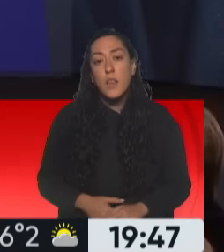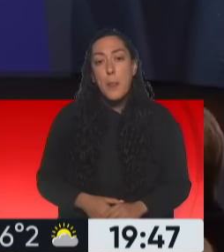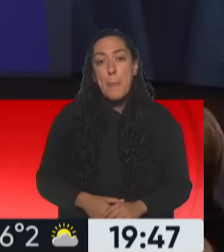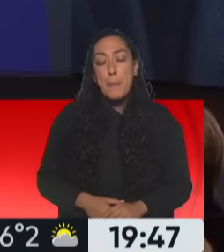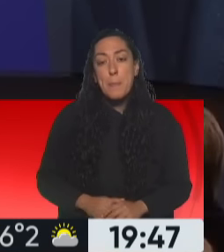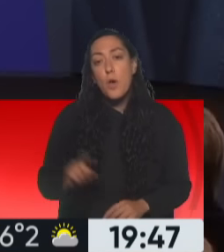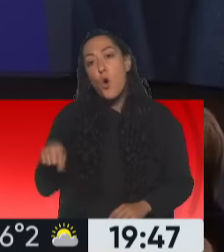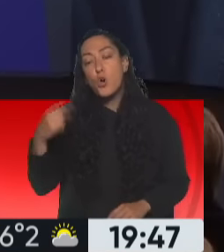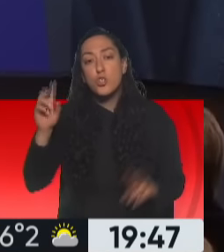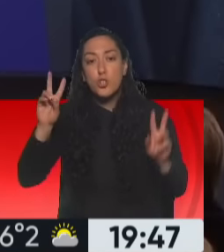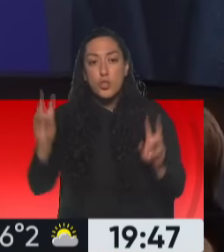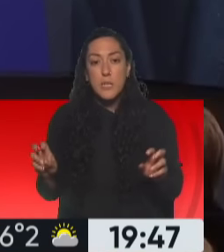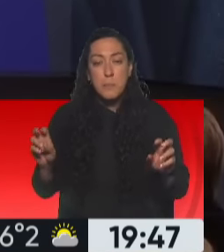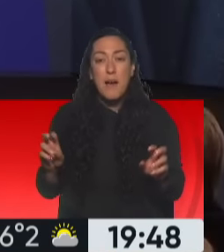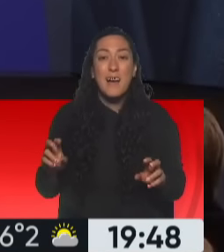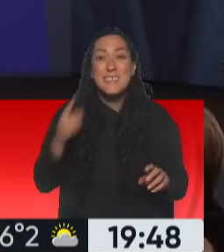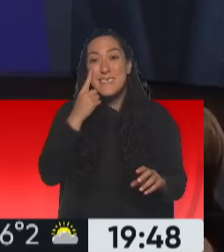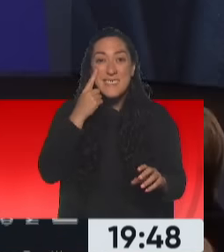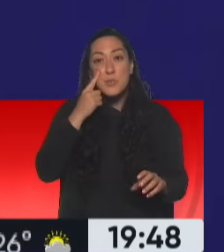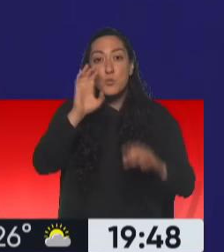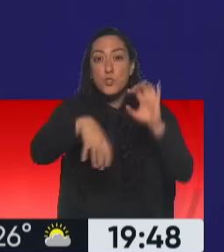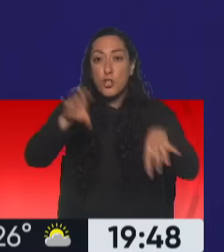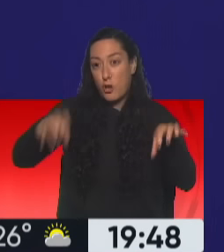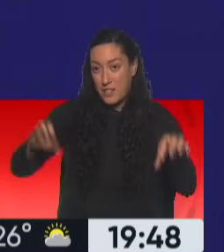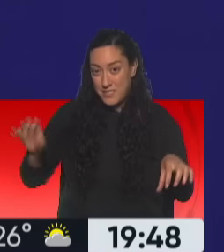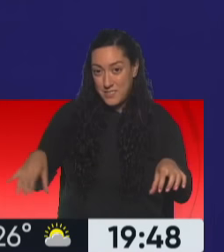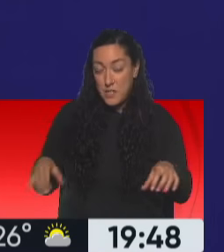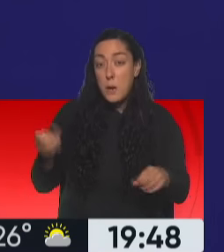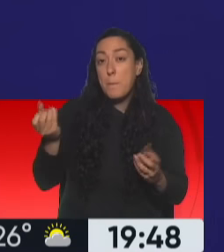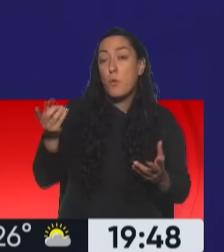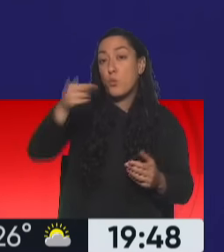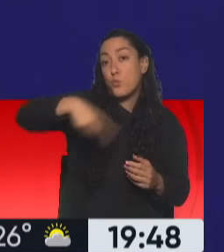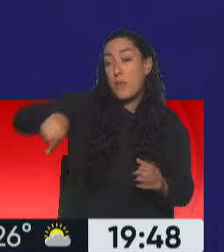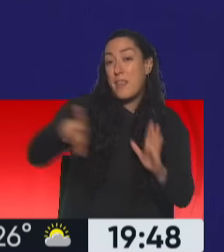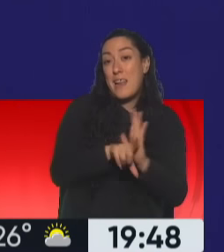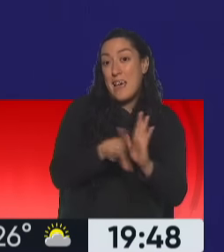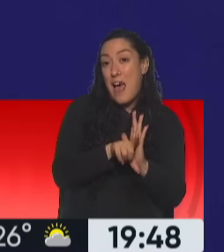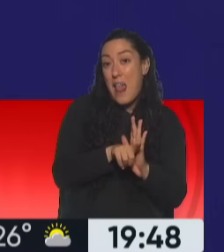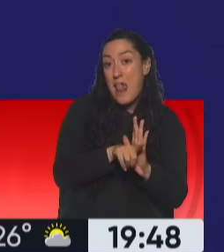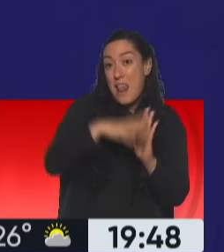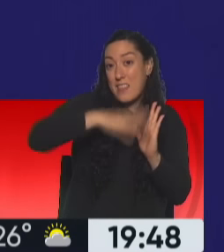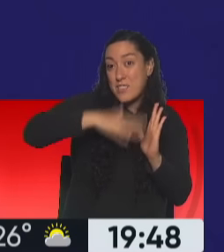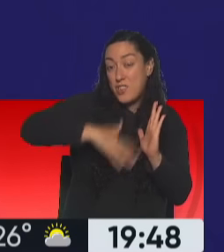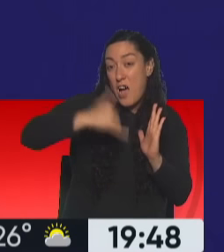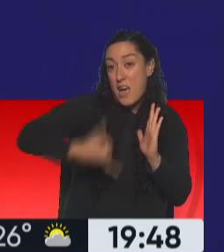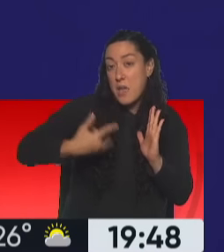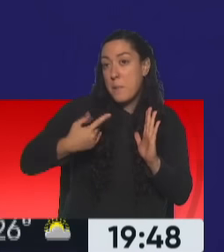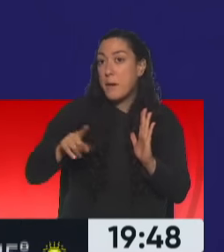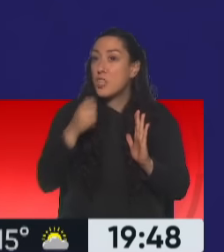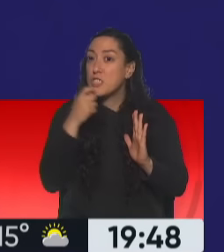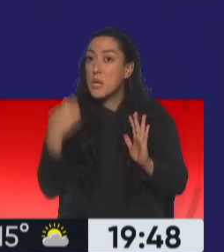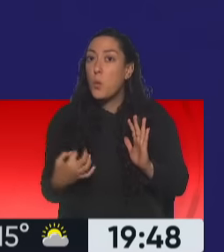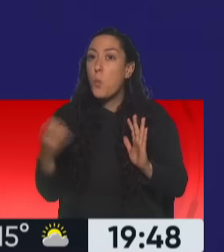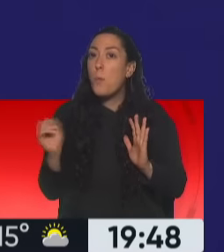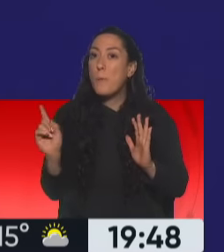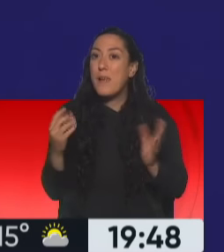la otra cuestión es las instituciones. Porque ustedes tienen un marco legal, pero después no se cumple, digamos, eso también tiene un